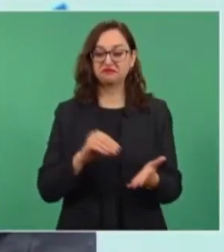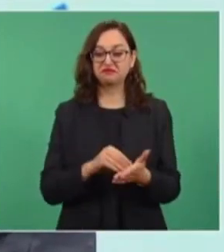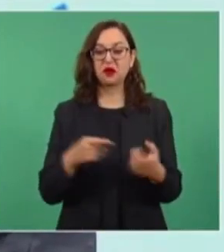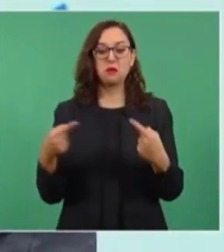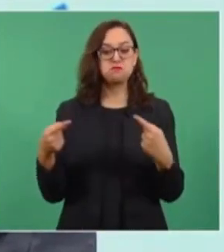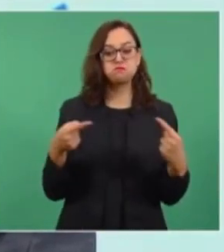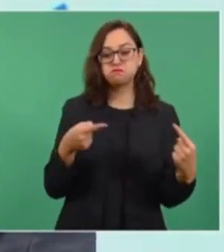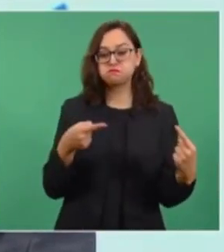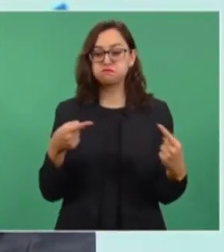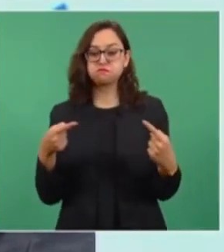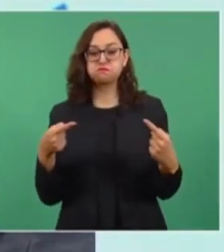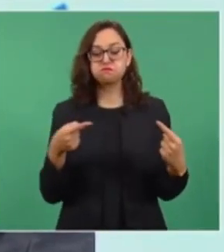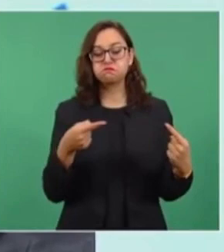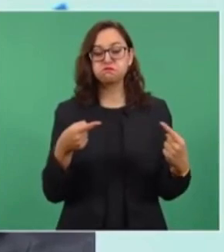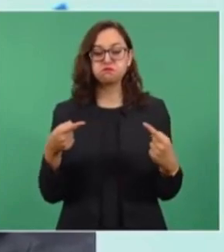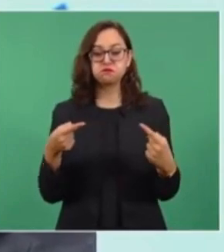sigue